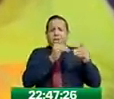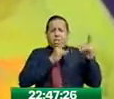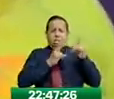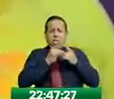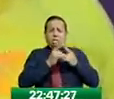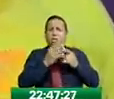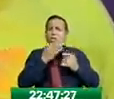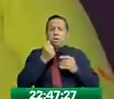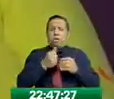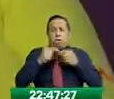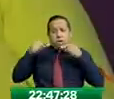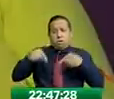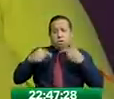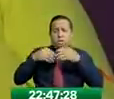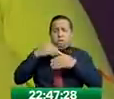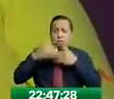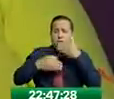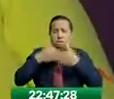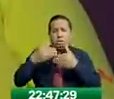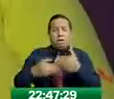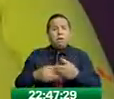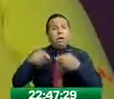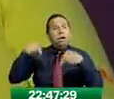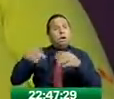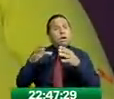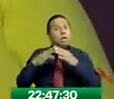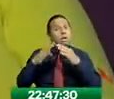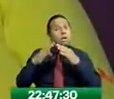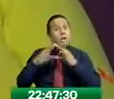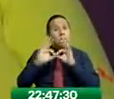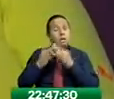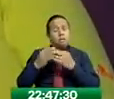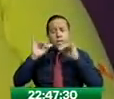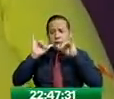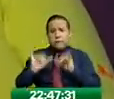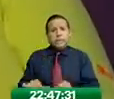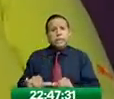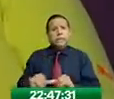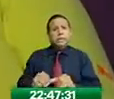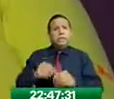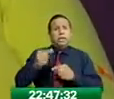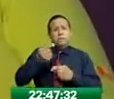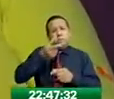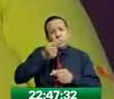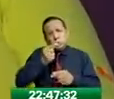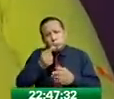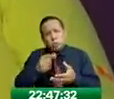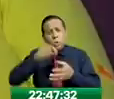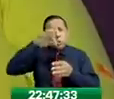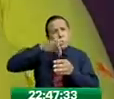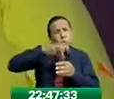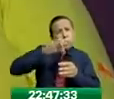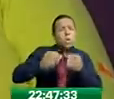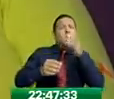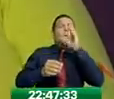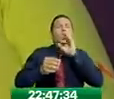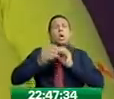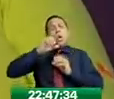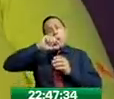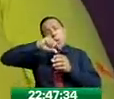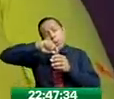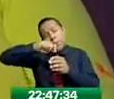esos sitios. Pasamos una enfermedad terrible aquí en la casa, que gracias a Dios, con las medicinas caseras